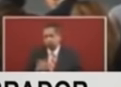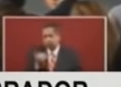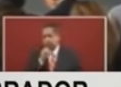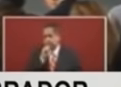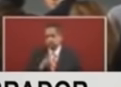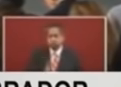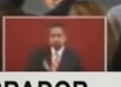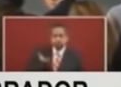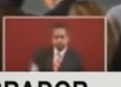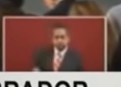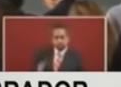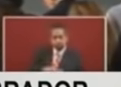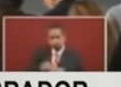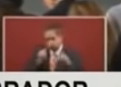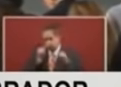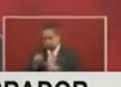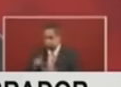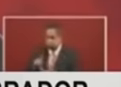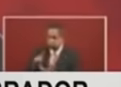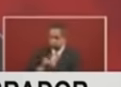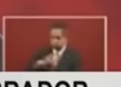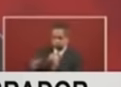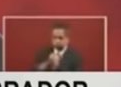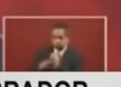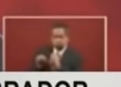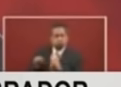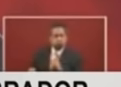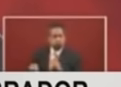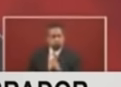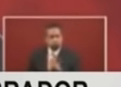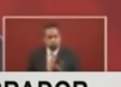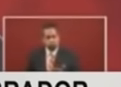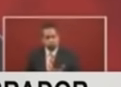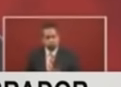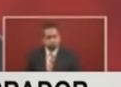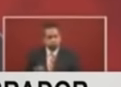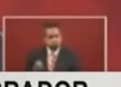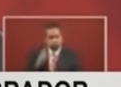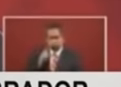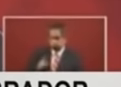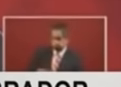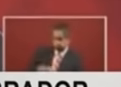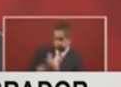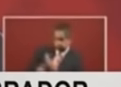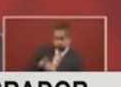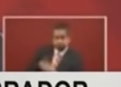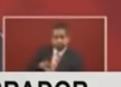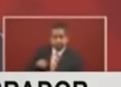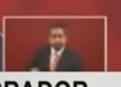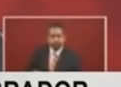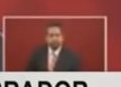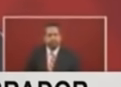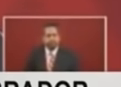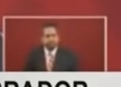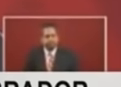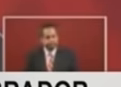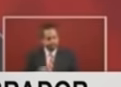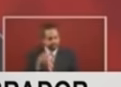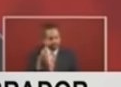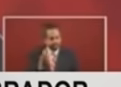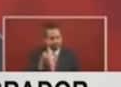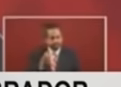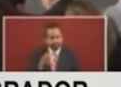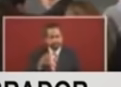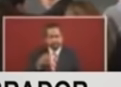pidiendo que se atiendan las causas que originan el fenómeno migratorio. ¿Seguirán este tipo de